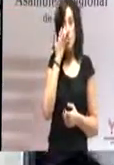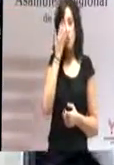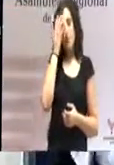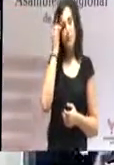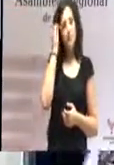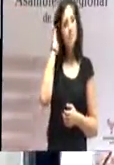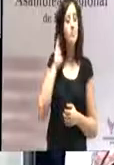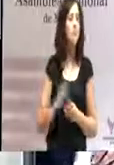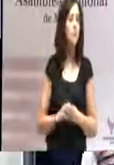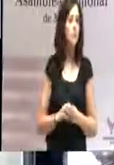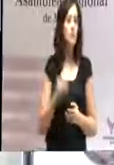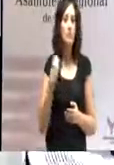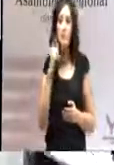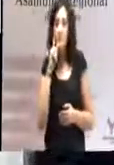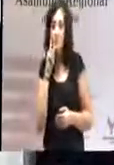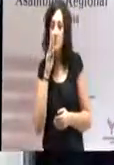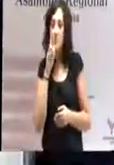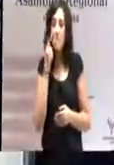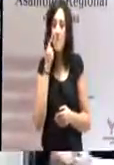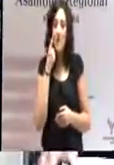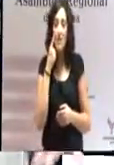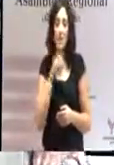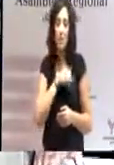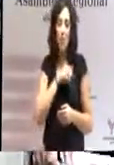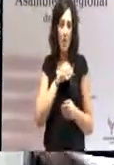Miren ustedes, señorías,